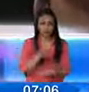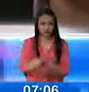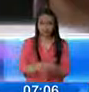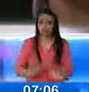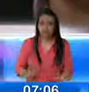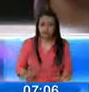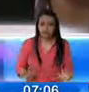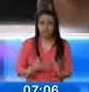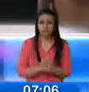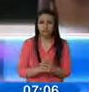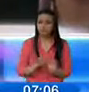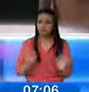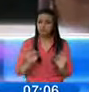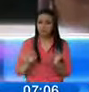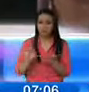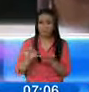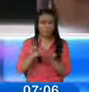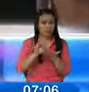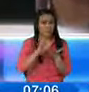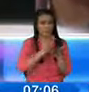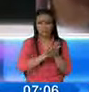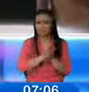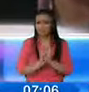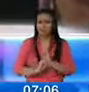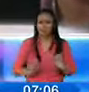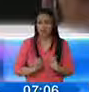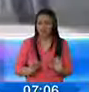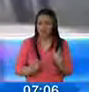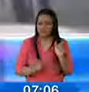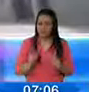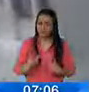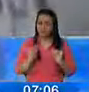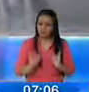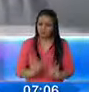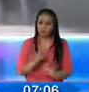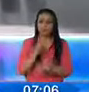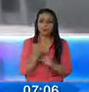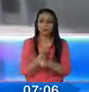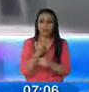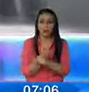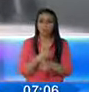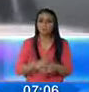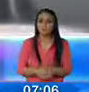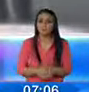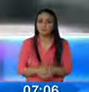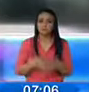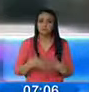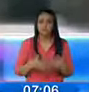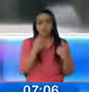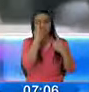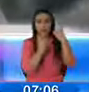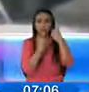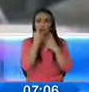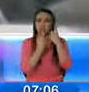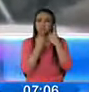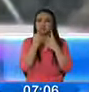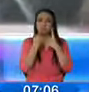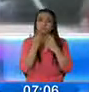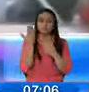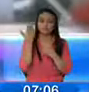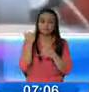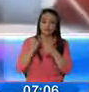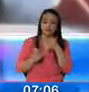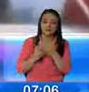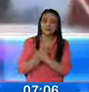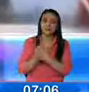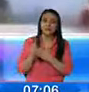que nosotros no tenemos previsto ningunos despidos masivos. Asimismo, fue consultado sobre los incidentes que se registraron este fin de